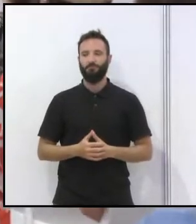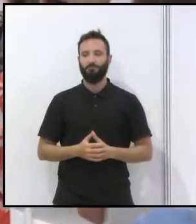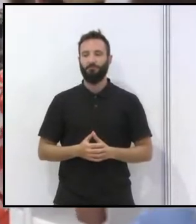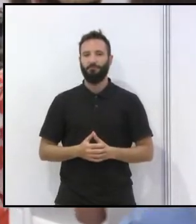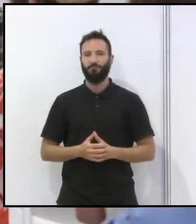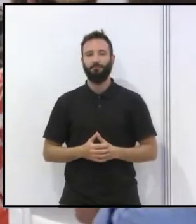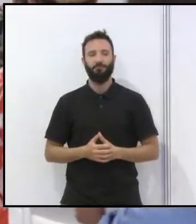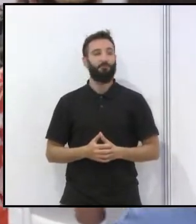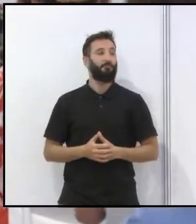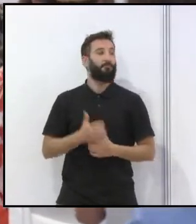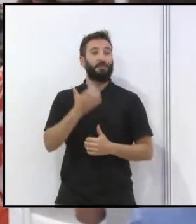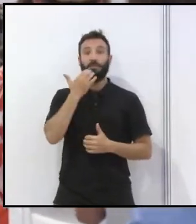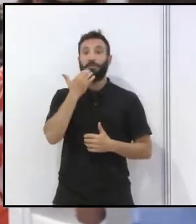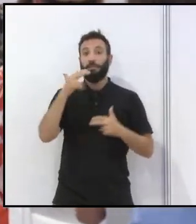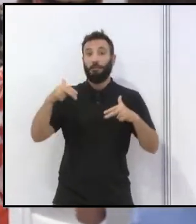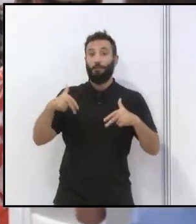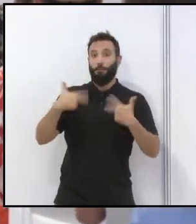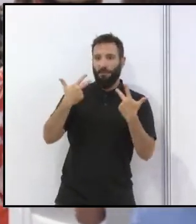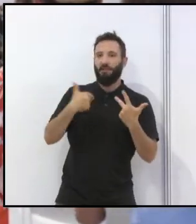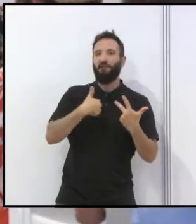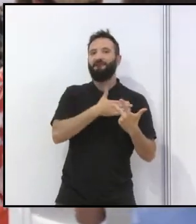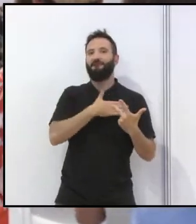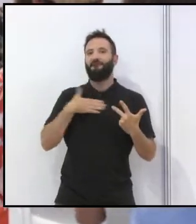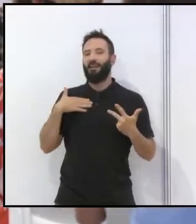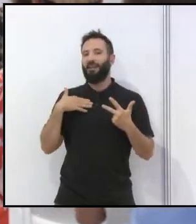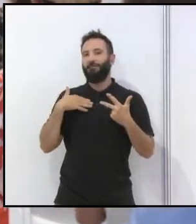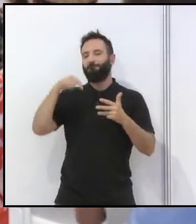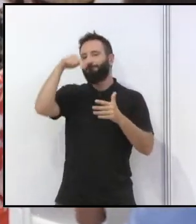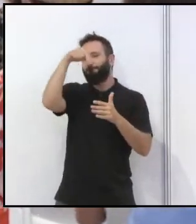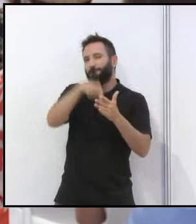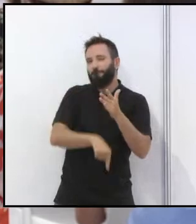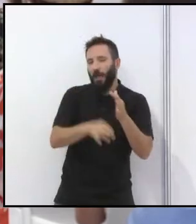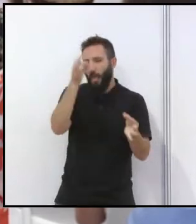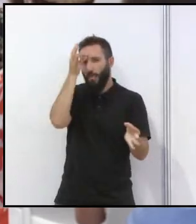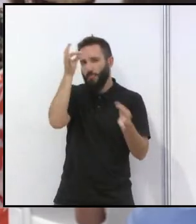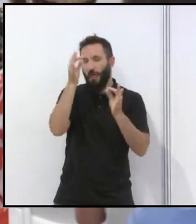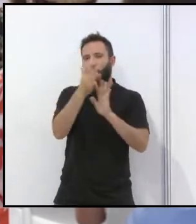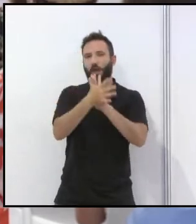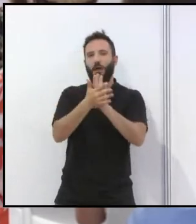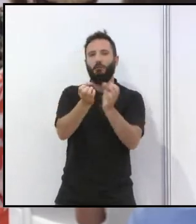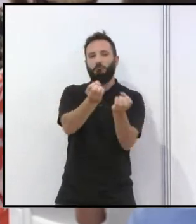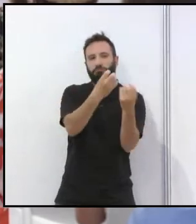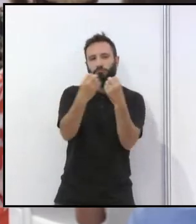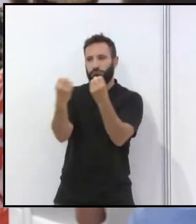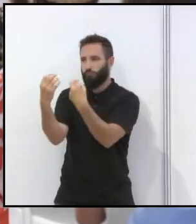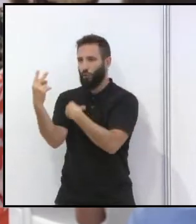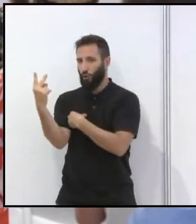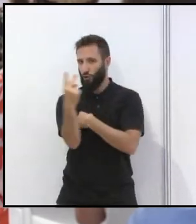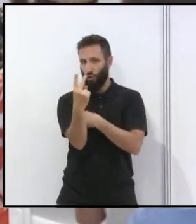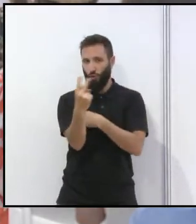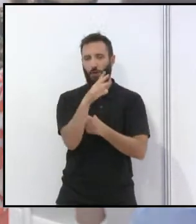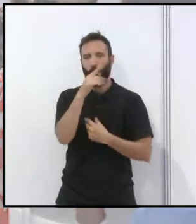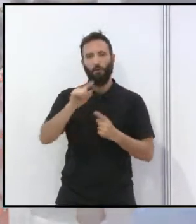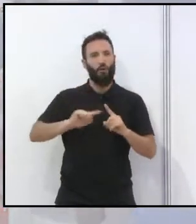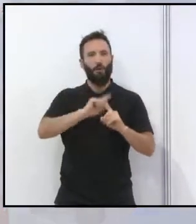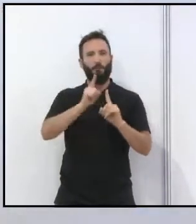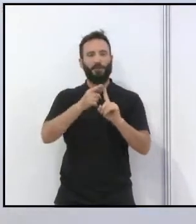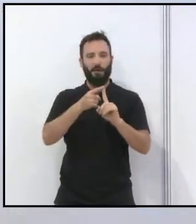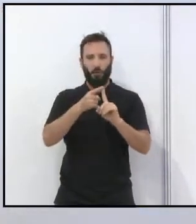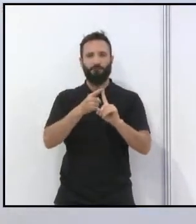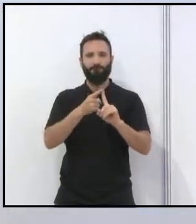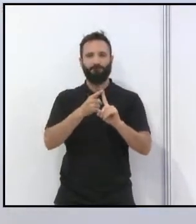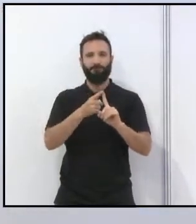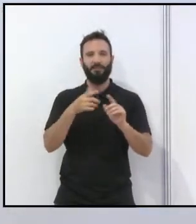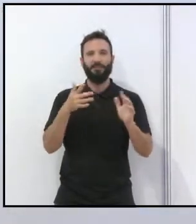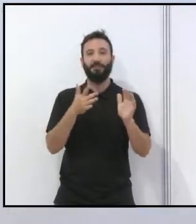Bueno, si me permitís, yo quiero abundar sobre lo que habéis dicho. Lo primero es retomar la idea de que no existe un